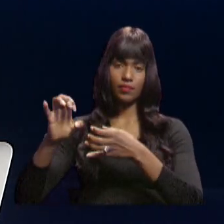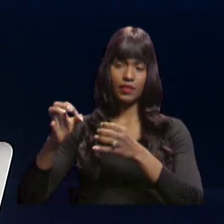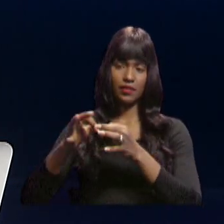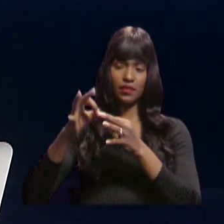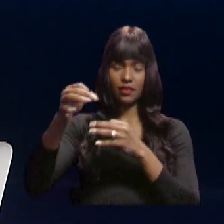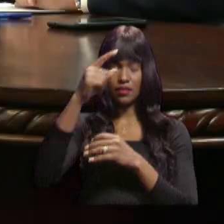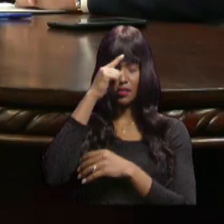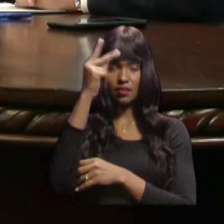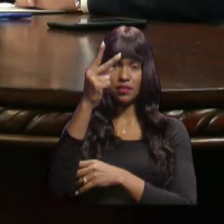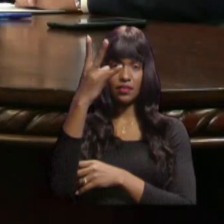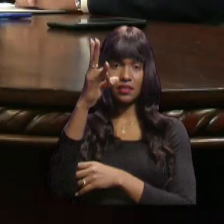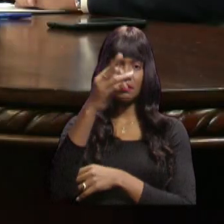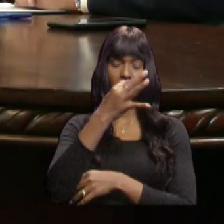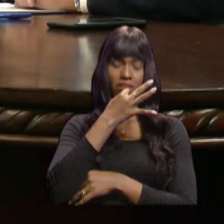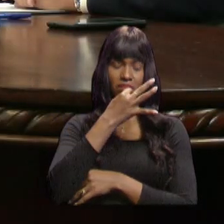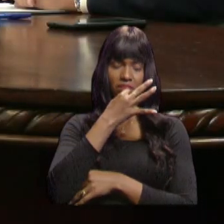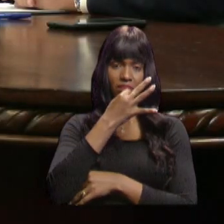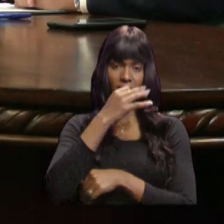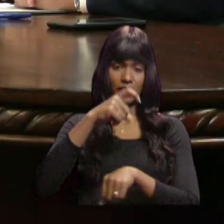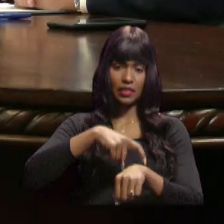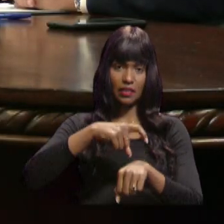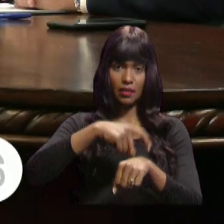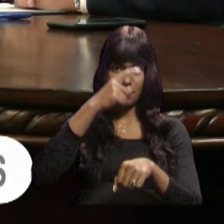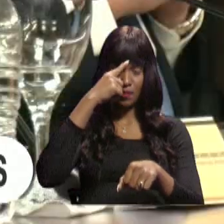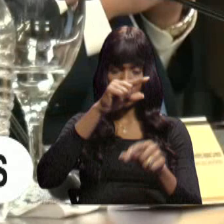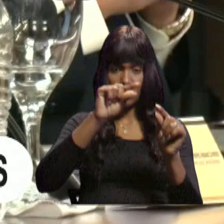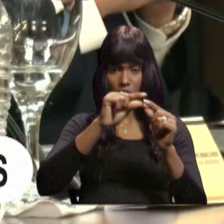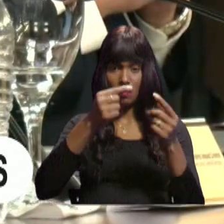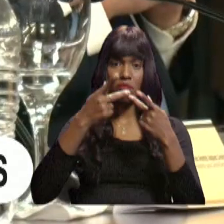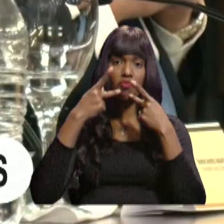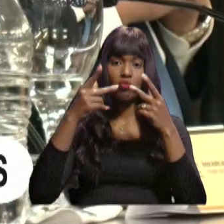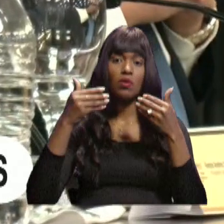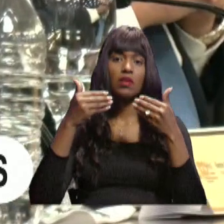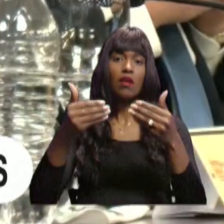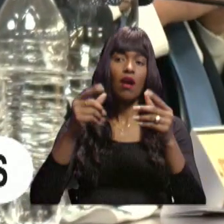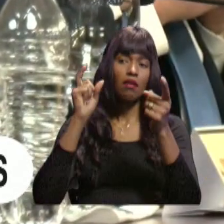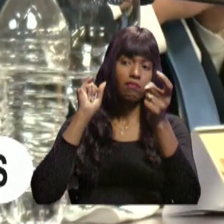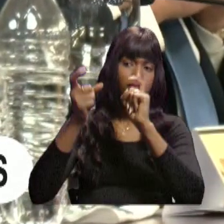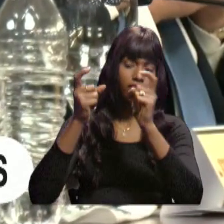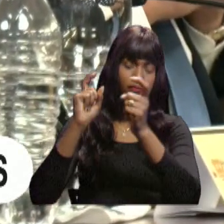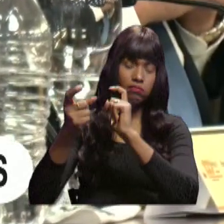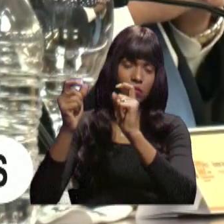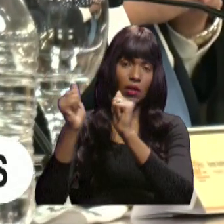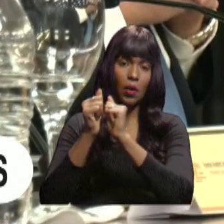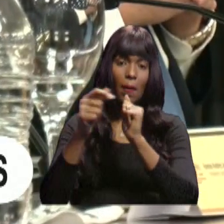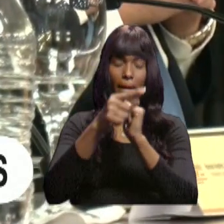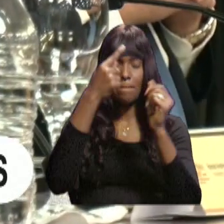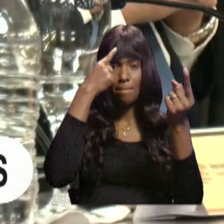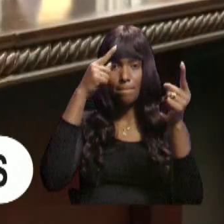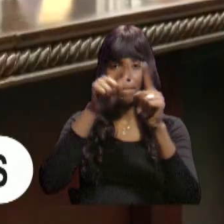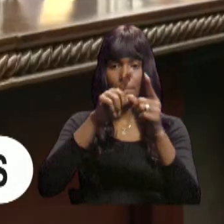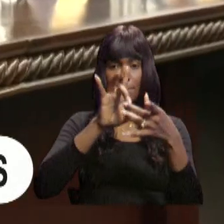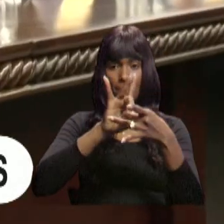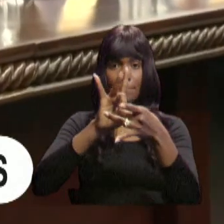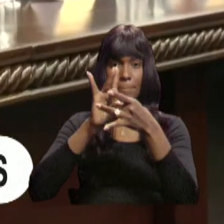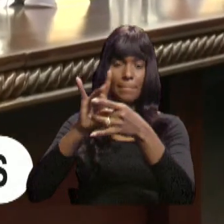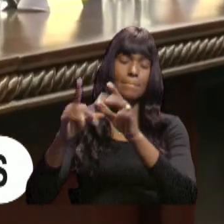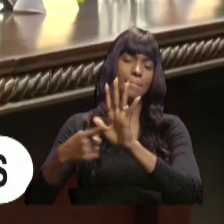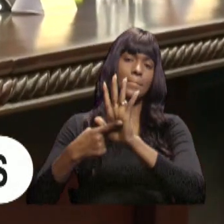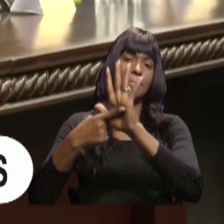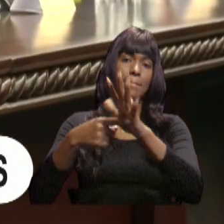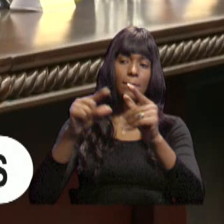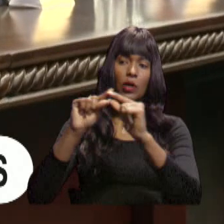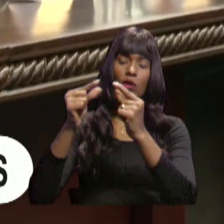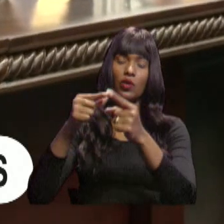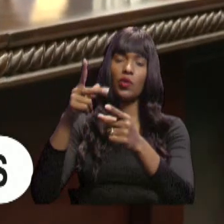viernes 17, hasta este próximo viernes, el plazo para que los partidos políticos realicen enmiendas a los pactos de alianzas presentados por los